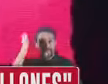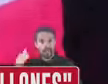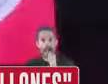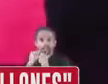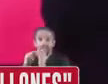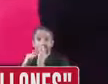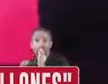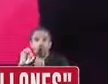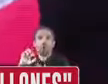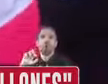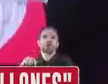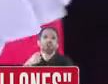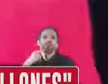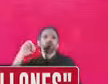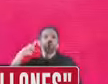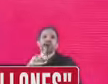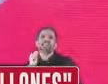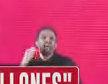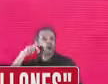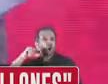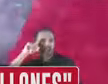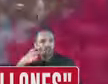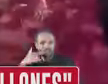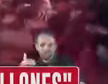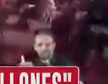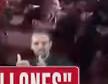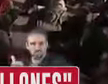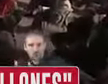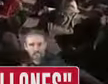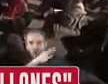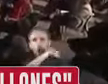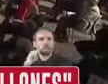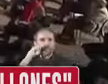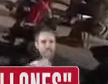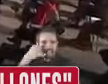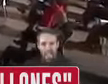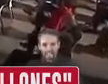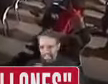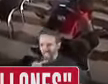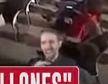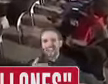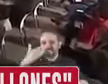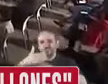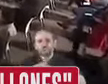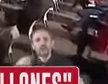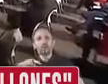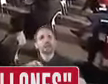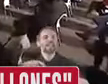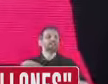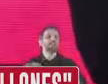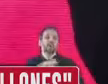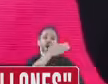patagones o hasta carmen de patagones ahí en la frontera con rionegro acá la frontera en la general paz y la autopista